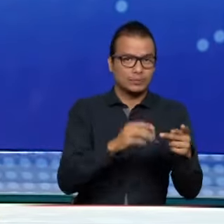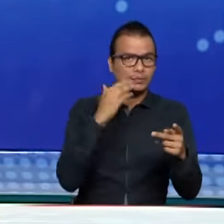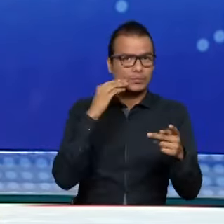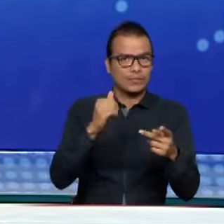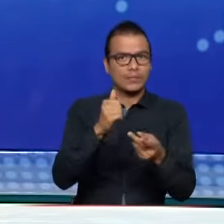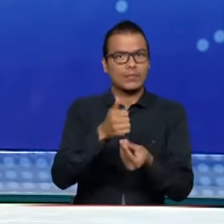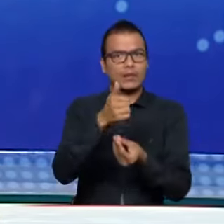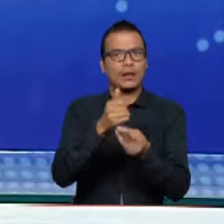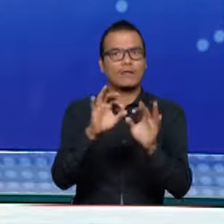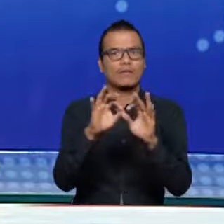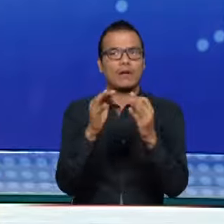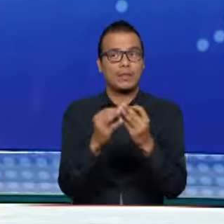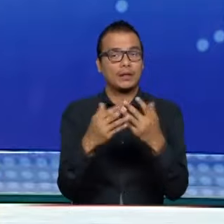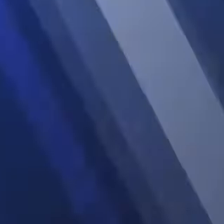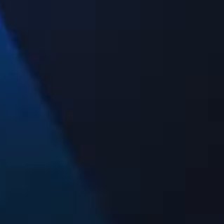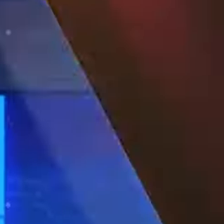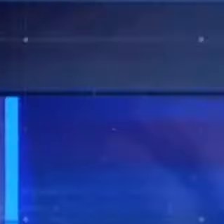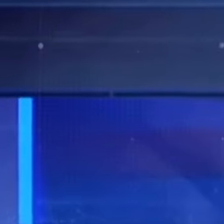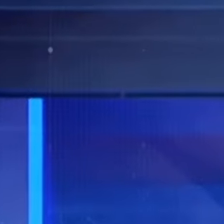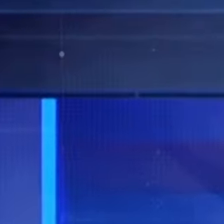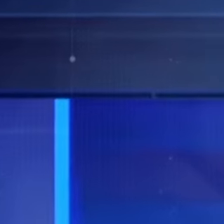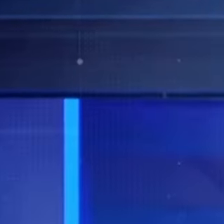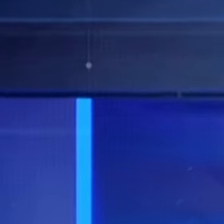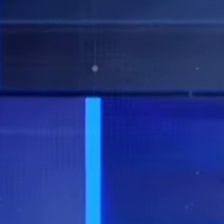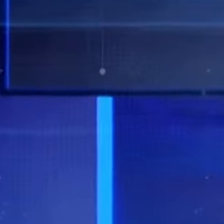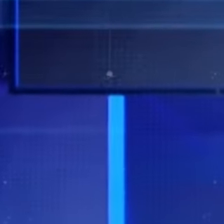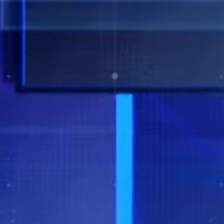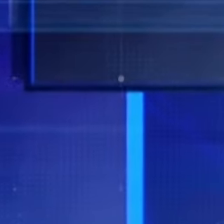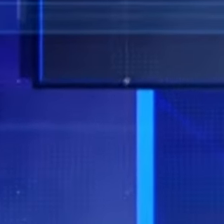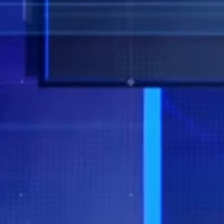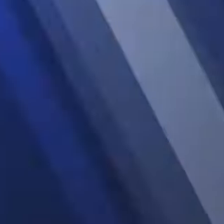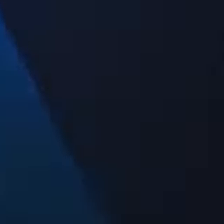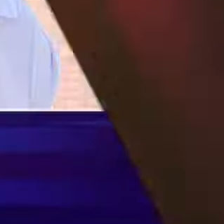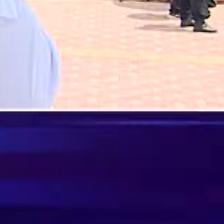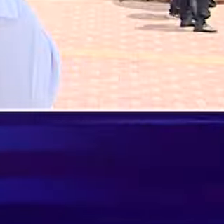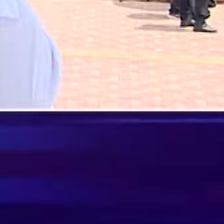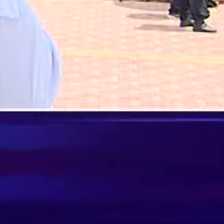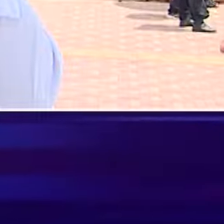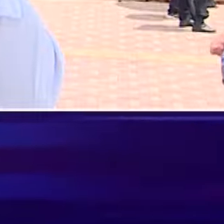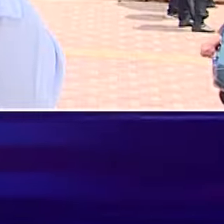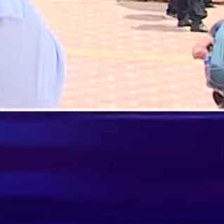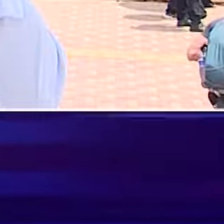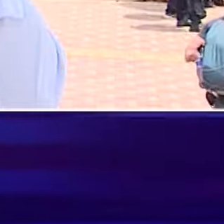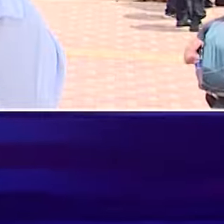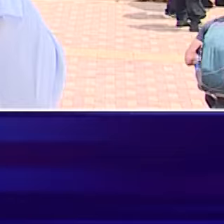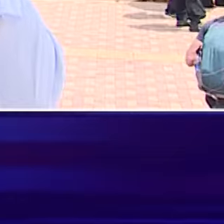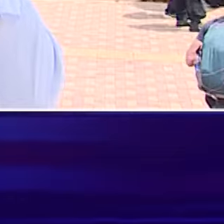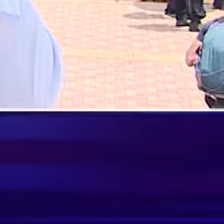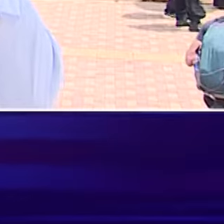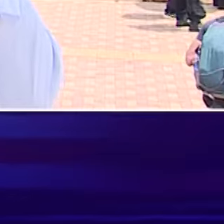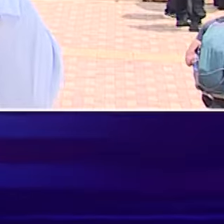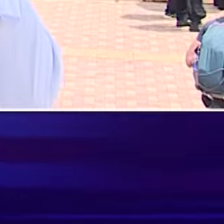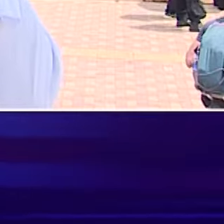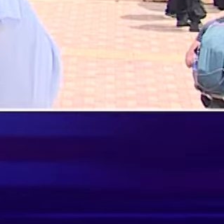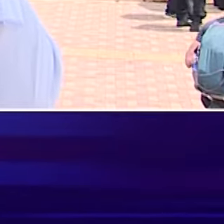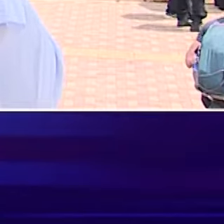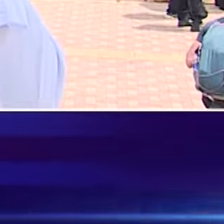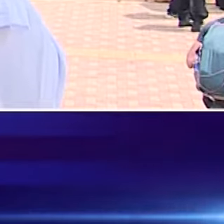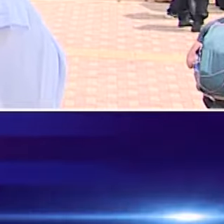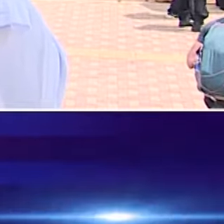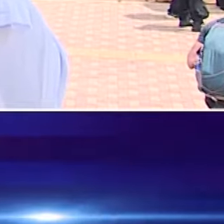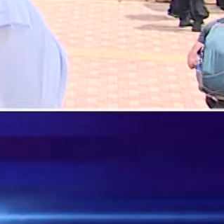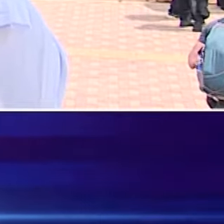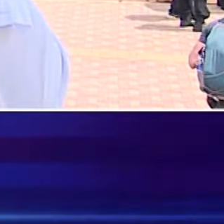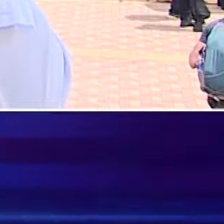cabeza de hogar. John Alex Henao desde el Oriente, ¿cómo se vive en este momento? ¿Cómo está la